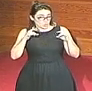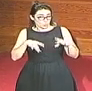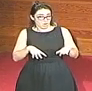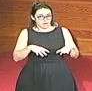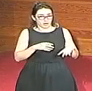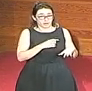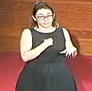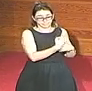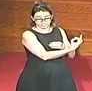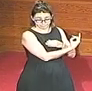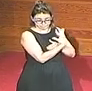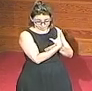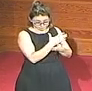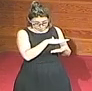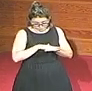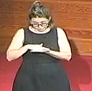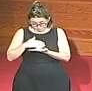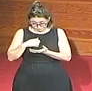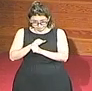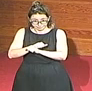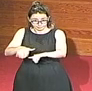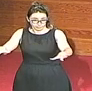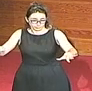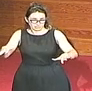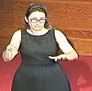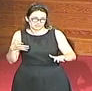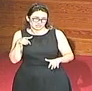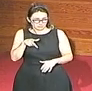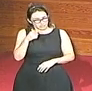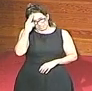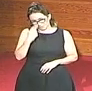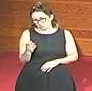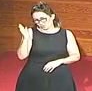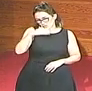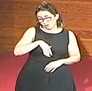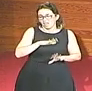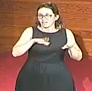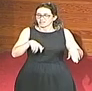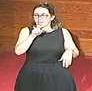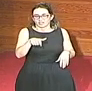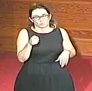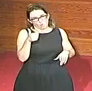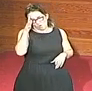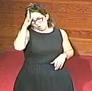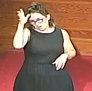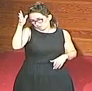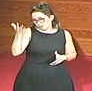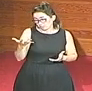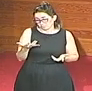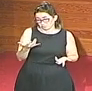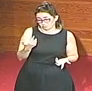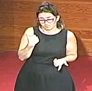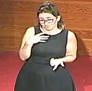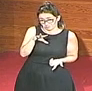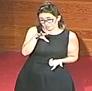darle ese puré a la audiencia, eso es una falta de respeto. Entonces la gente está harta, y lo entiendo.